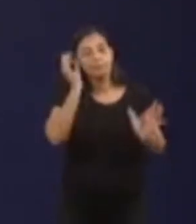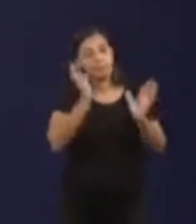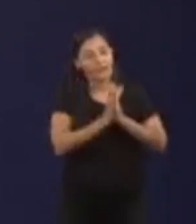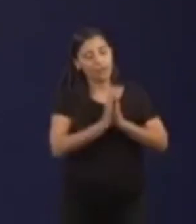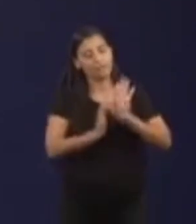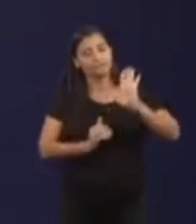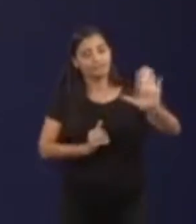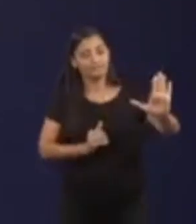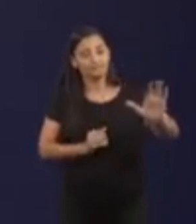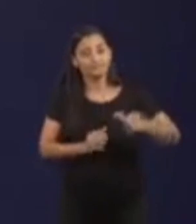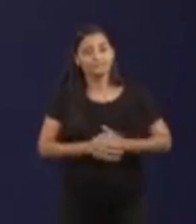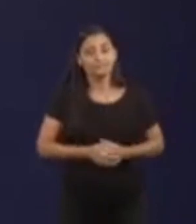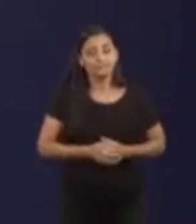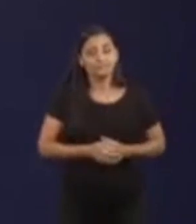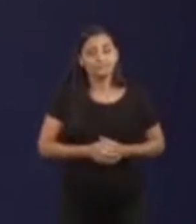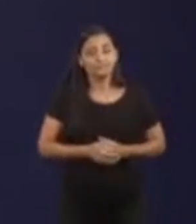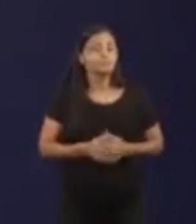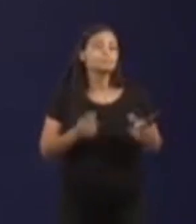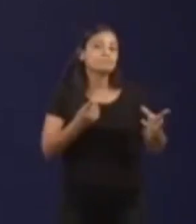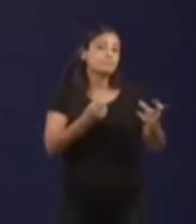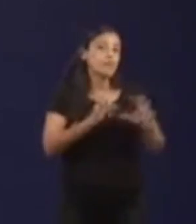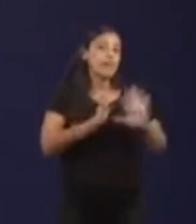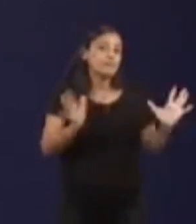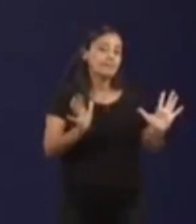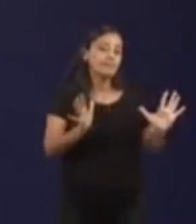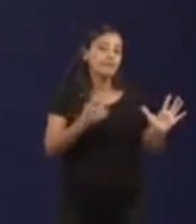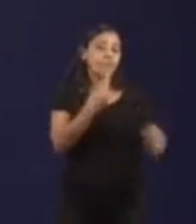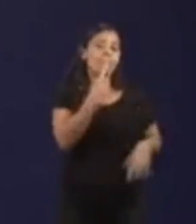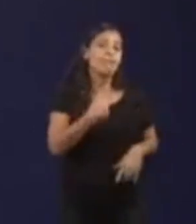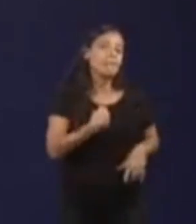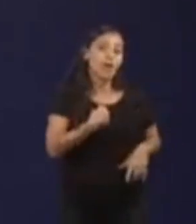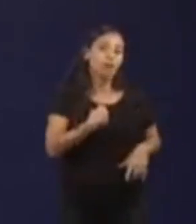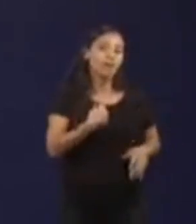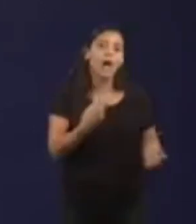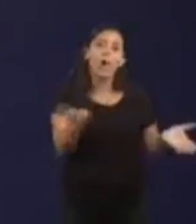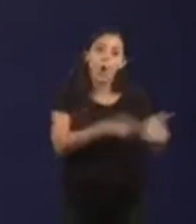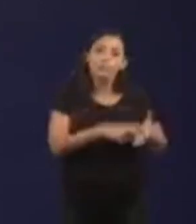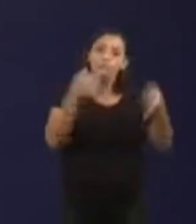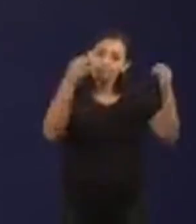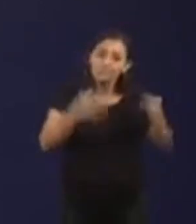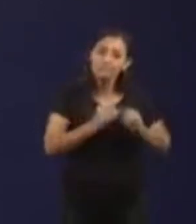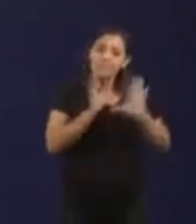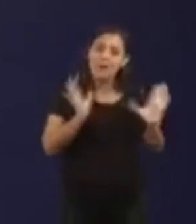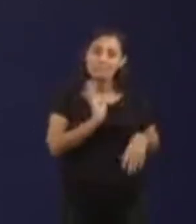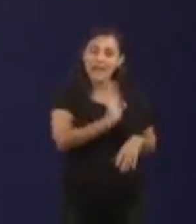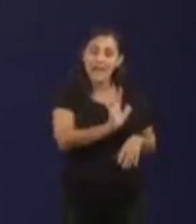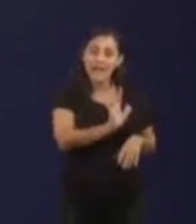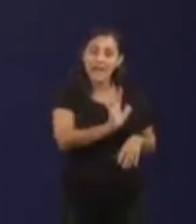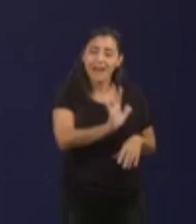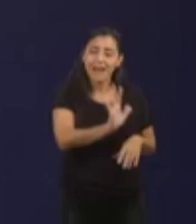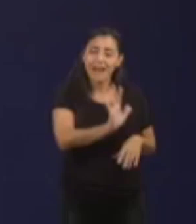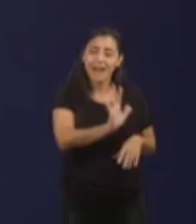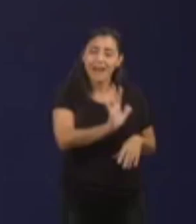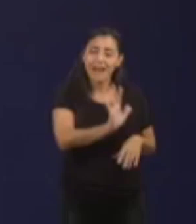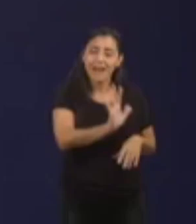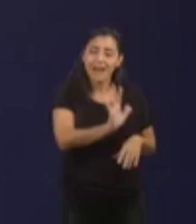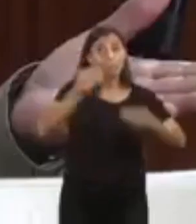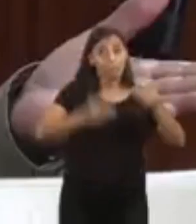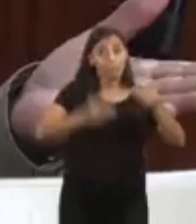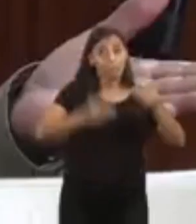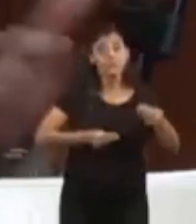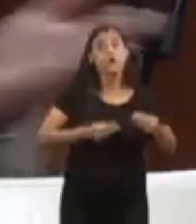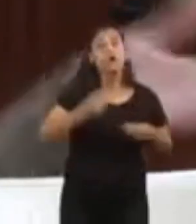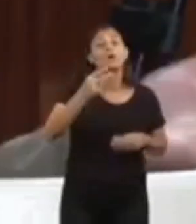no te necesito que me reformulen las preguntas porque en términos de las cuestiones presupuestar pas los